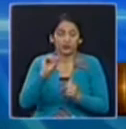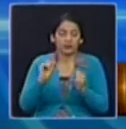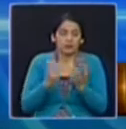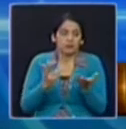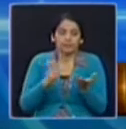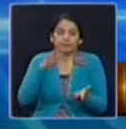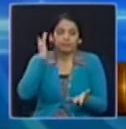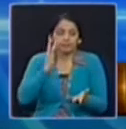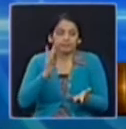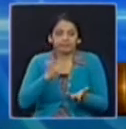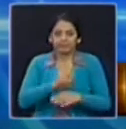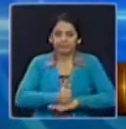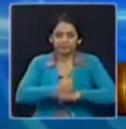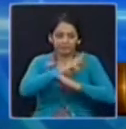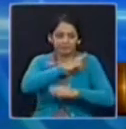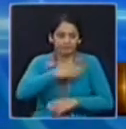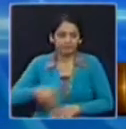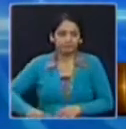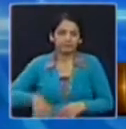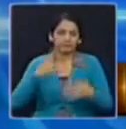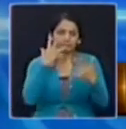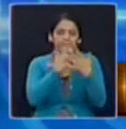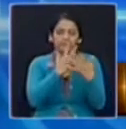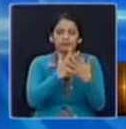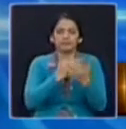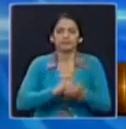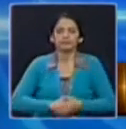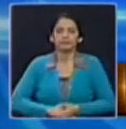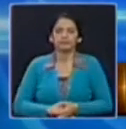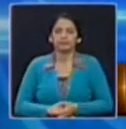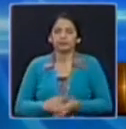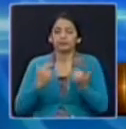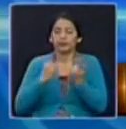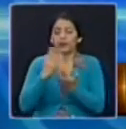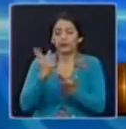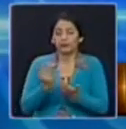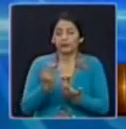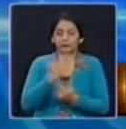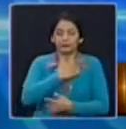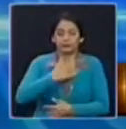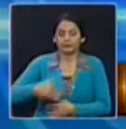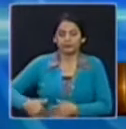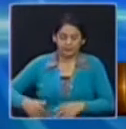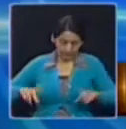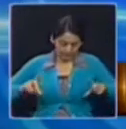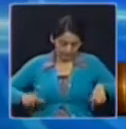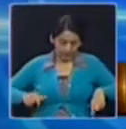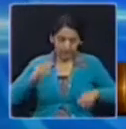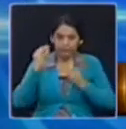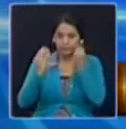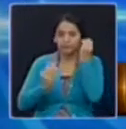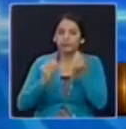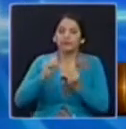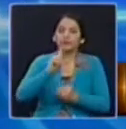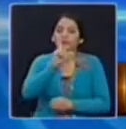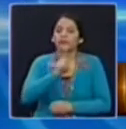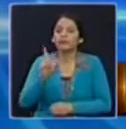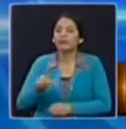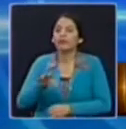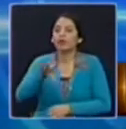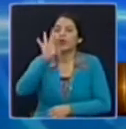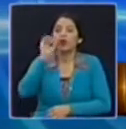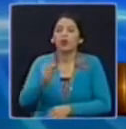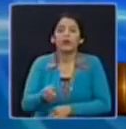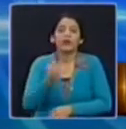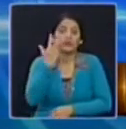da 2 opciones. La una, que con el envío de la terna por parte del presidente de la República, Lenín Moreno,